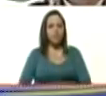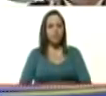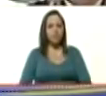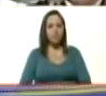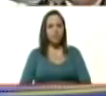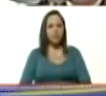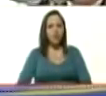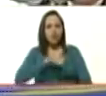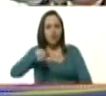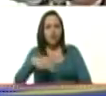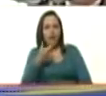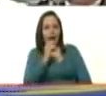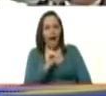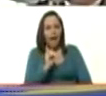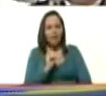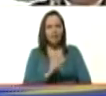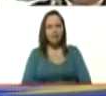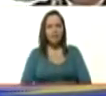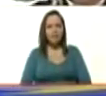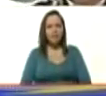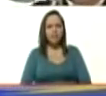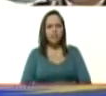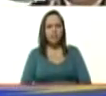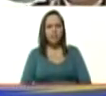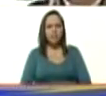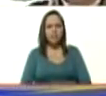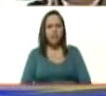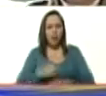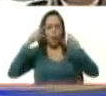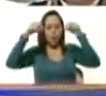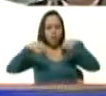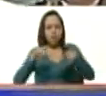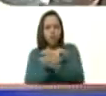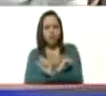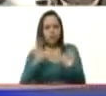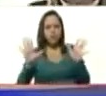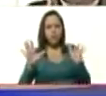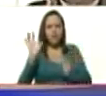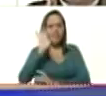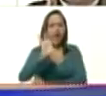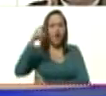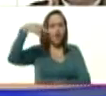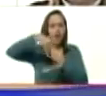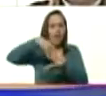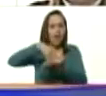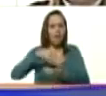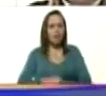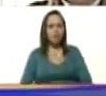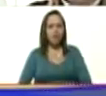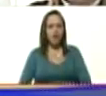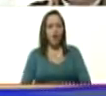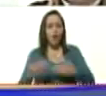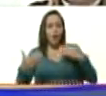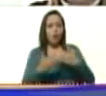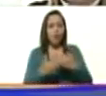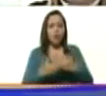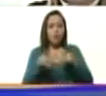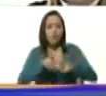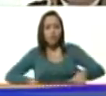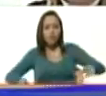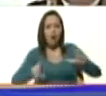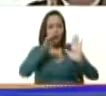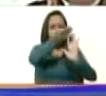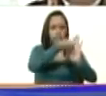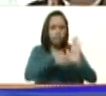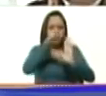fuimos víctimas de un ataque terrorista con bombas en el estado Carabobo contra el más grande almacén